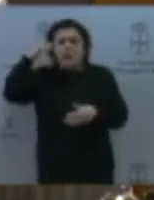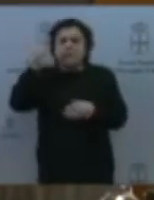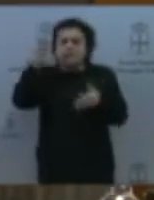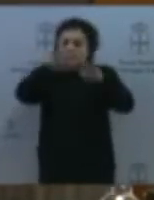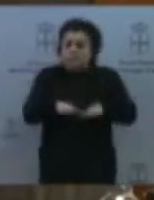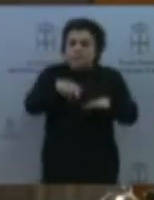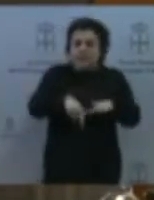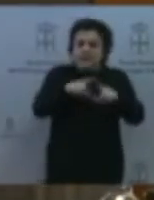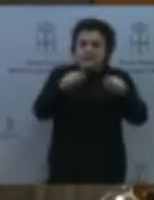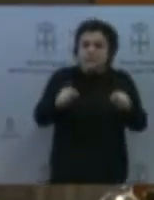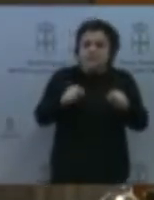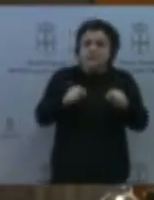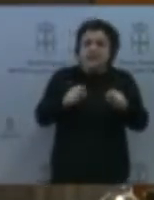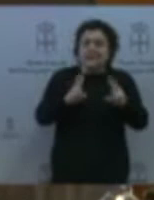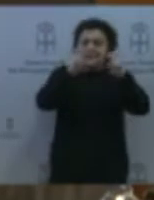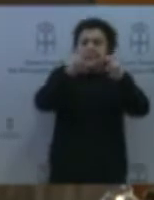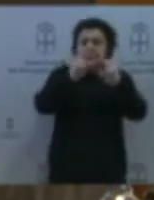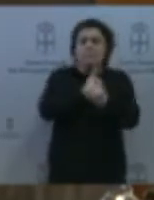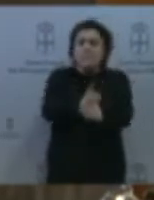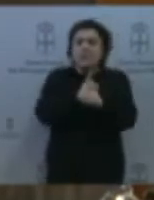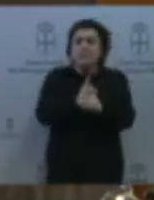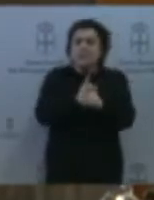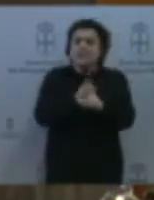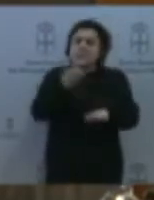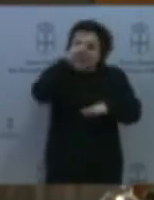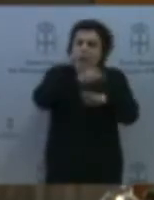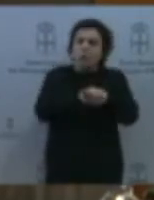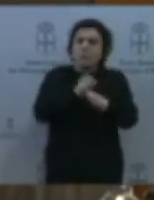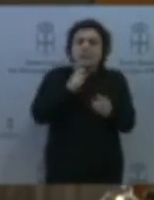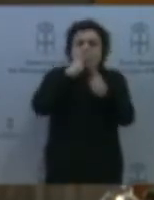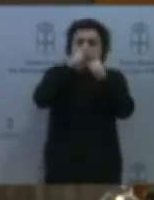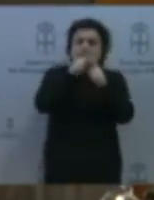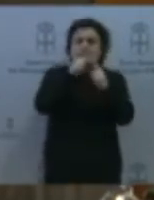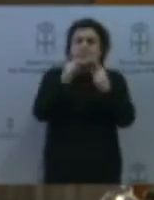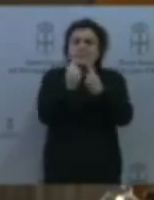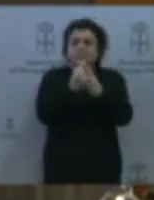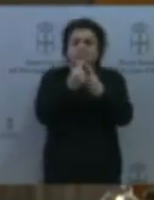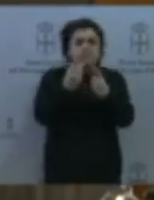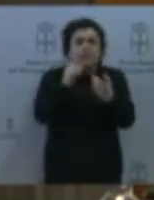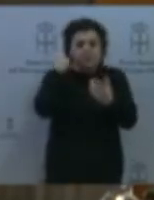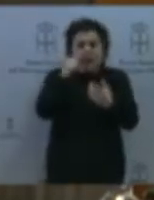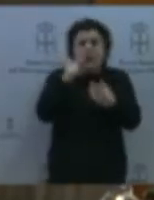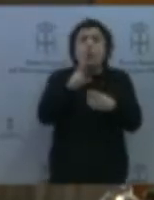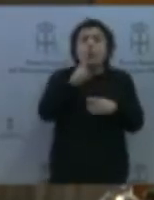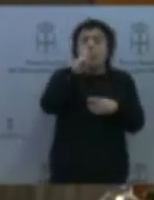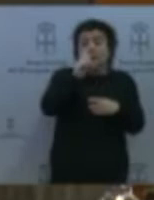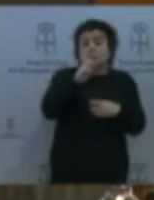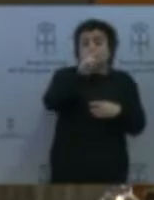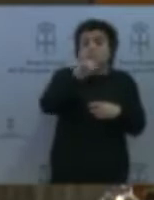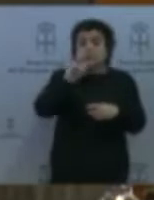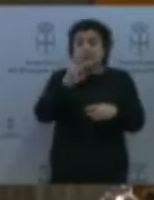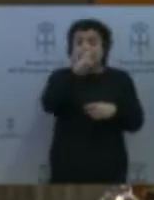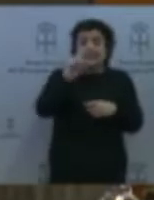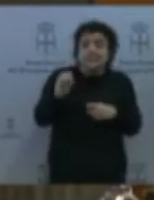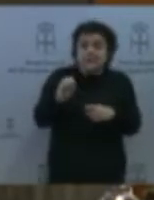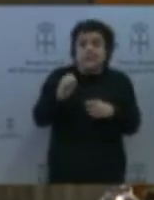sostenible para el año 2030? Sabemos que 30.000 desplazamientos nuevos se pueden hacer en el área Oviedo-Siero, un tercio del total. Le quiero preguntar sobre eso.